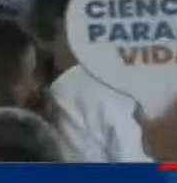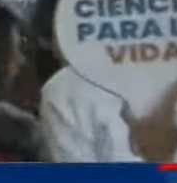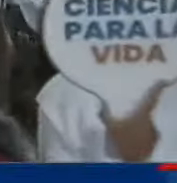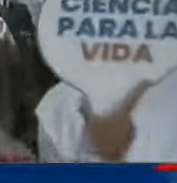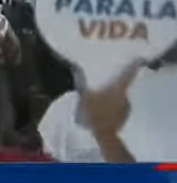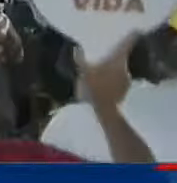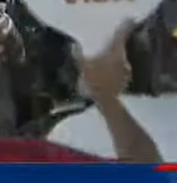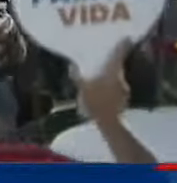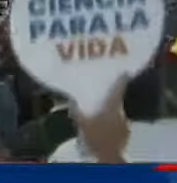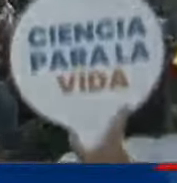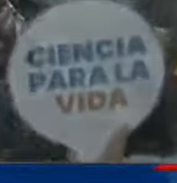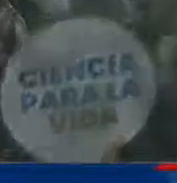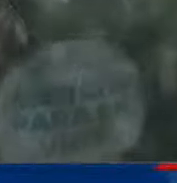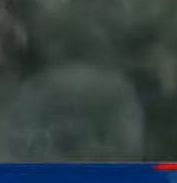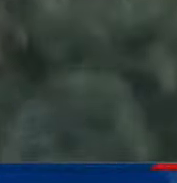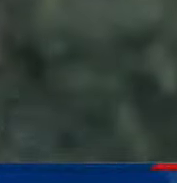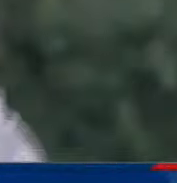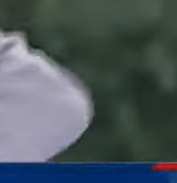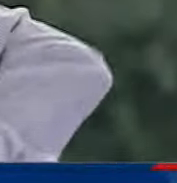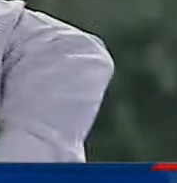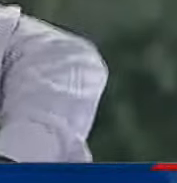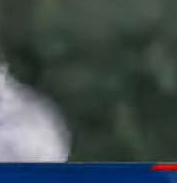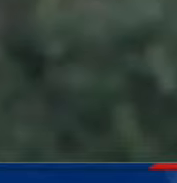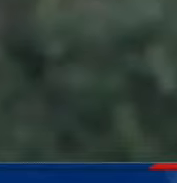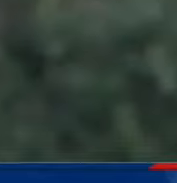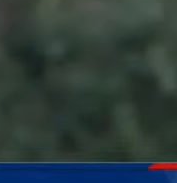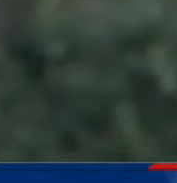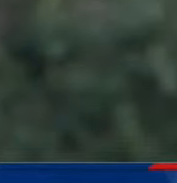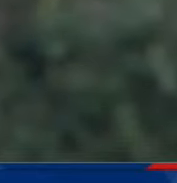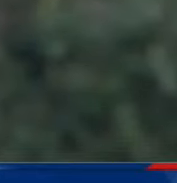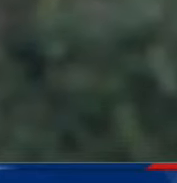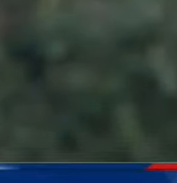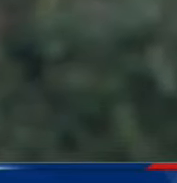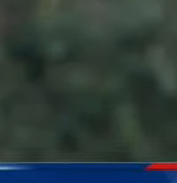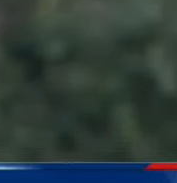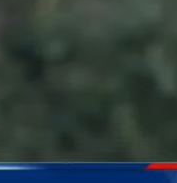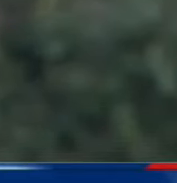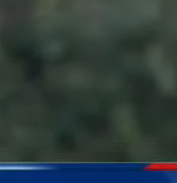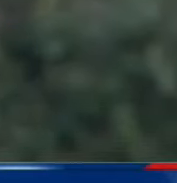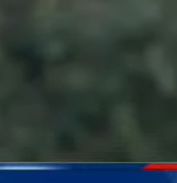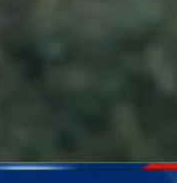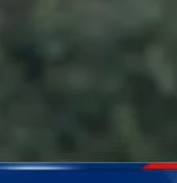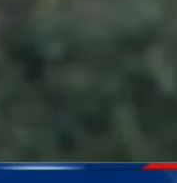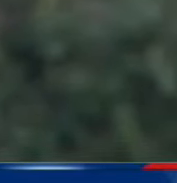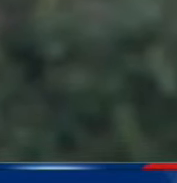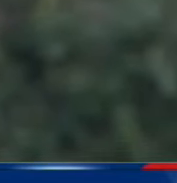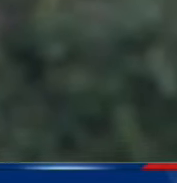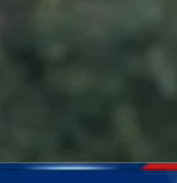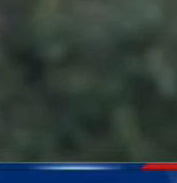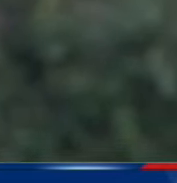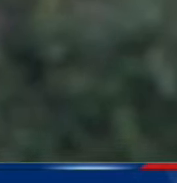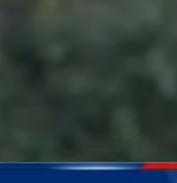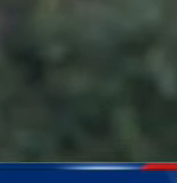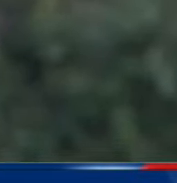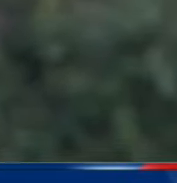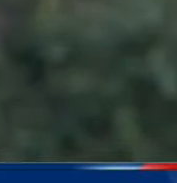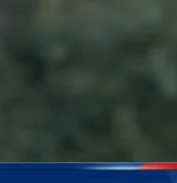Así es que debe empezar un evento científico. La ciencia tiene que estar casada con la alegría,